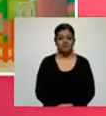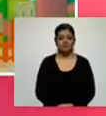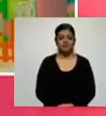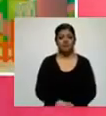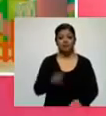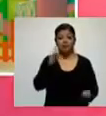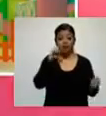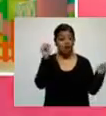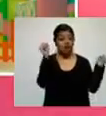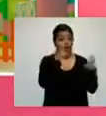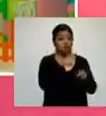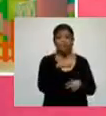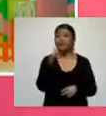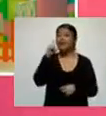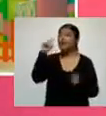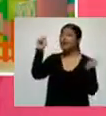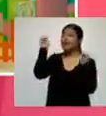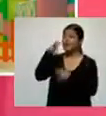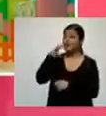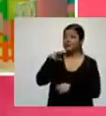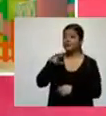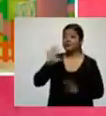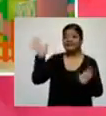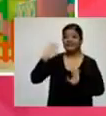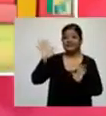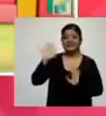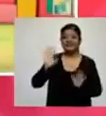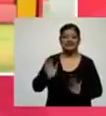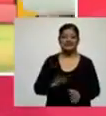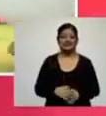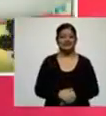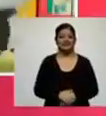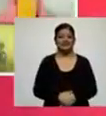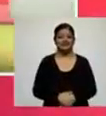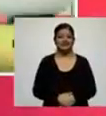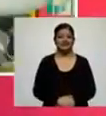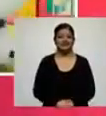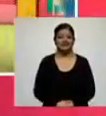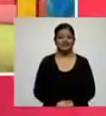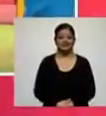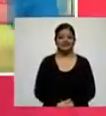¡Nos vemos! ¡Nos vemos! ¡Yay! ¡Yay!